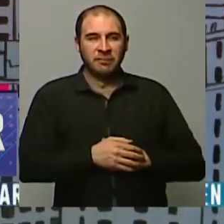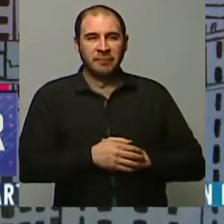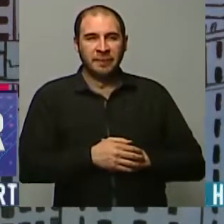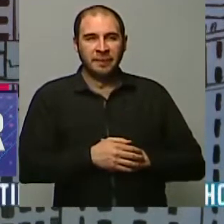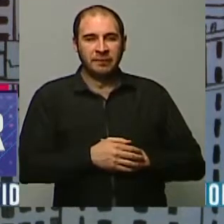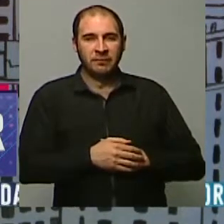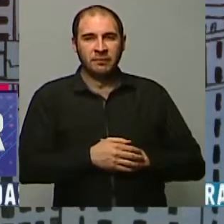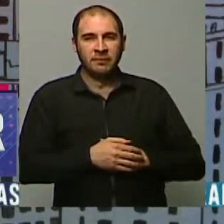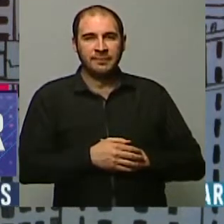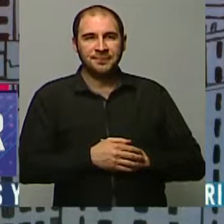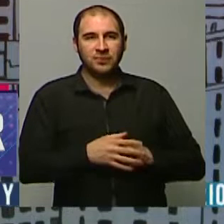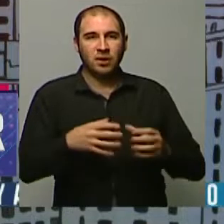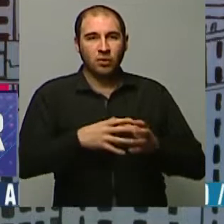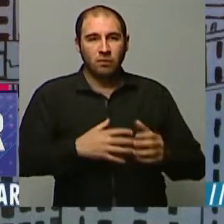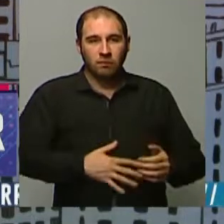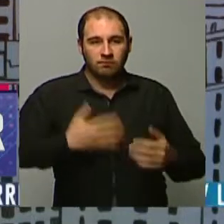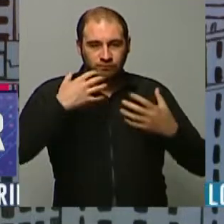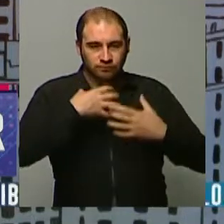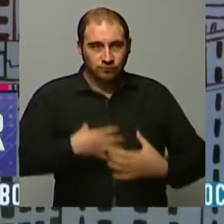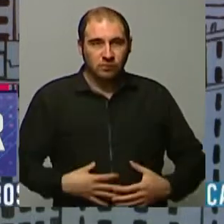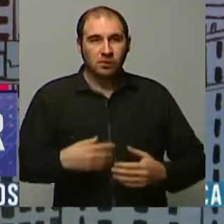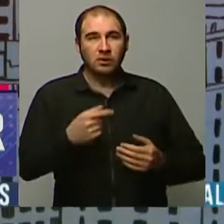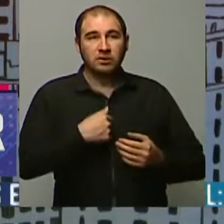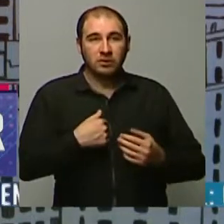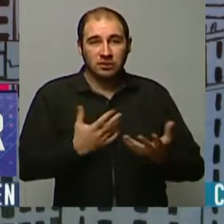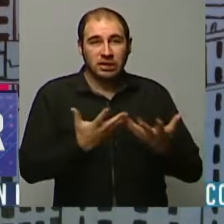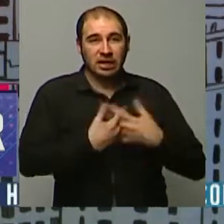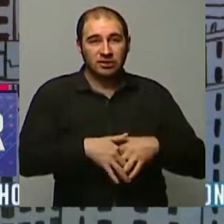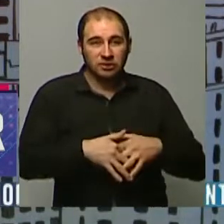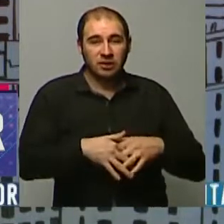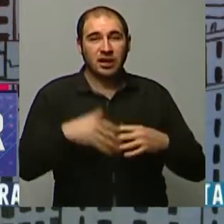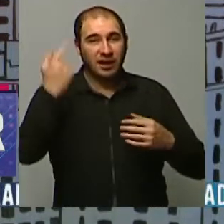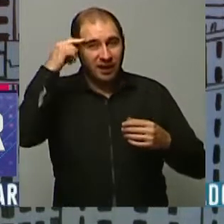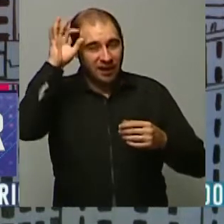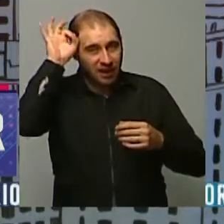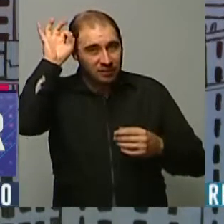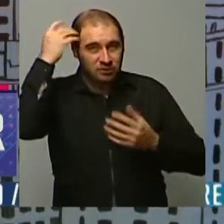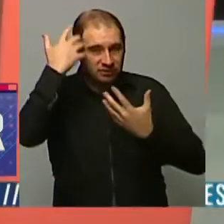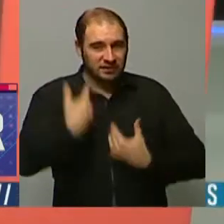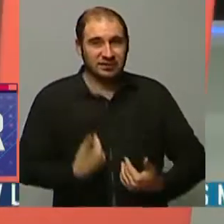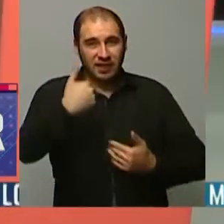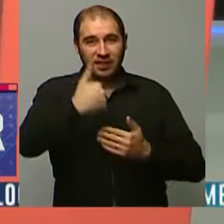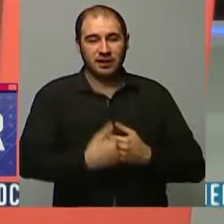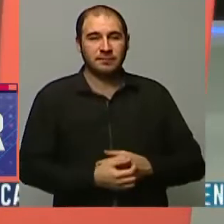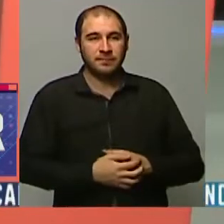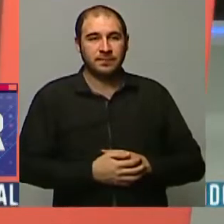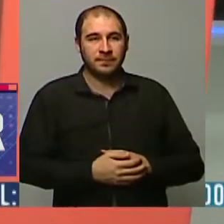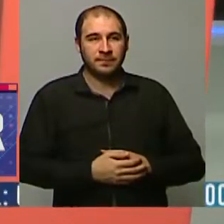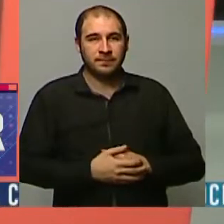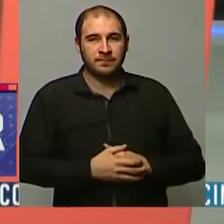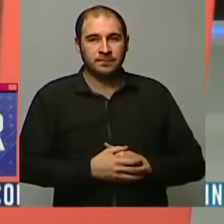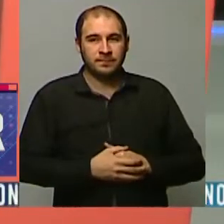el sistema digestivo está inervado por el sistema nervioso central,